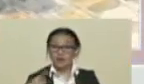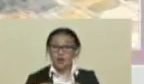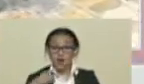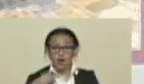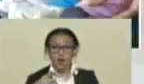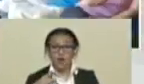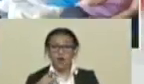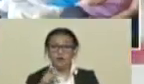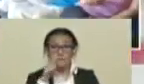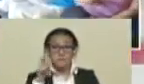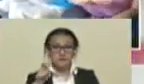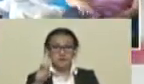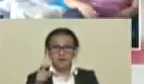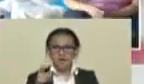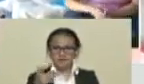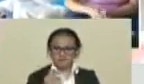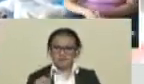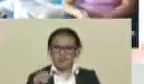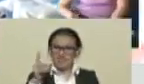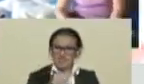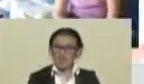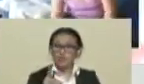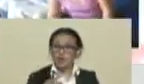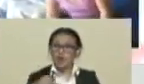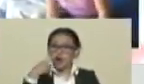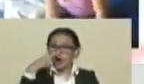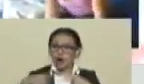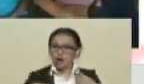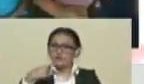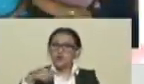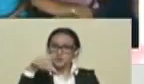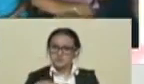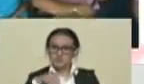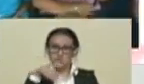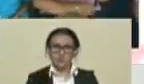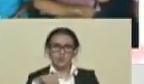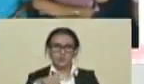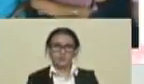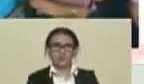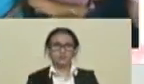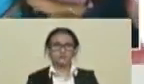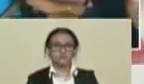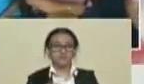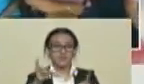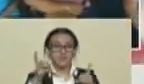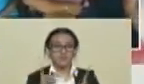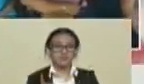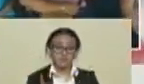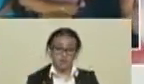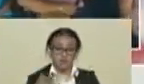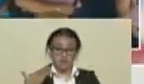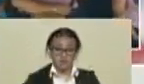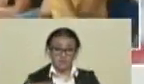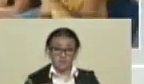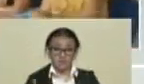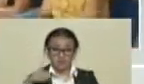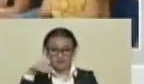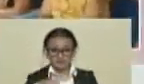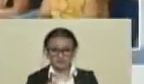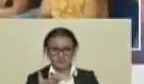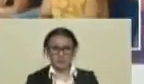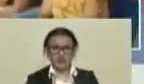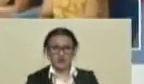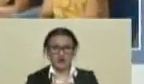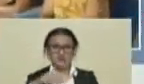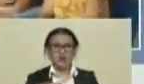a consulta popular, al criterio de la ciudadanía, las decisiones más importantes. La elección de alcalde,